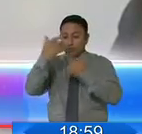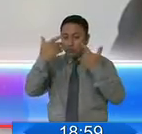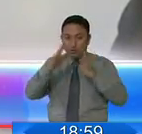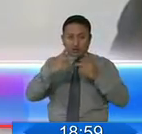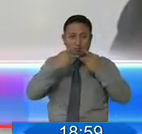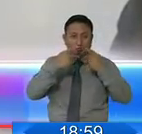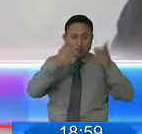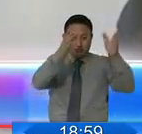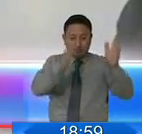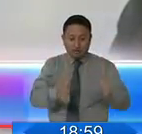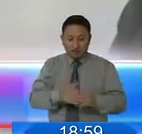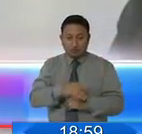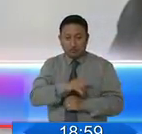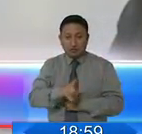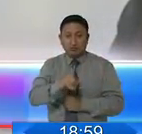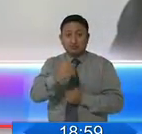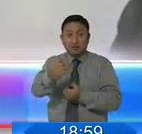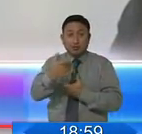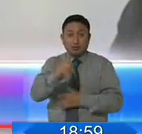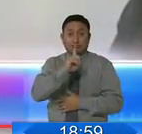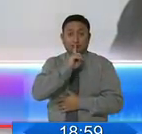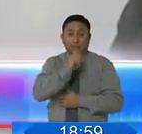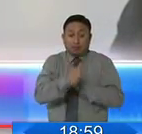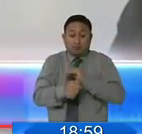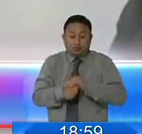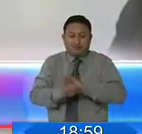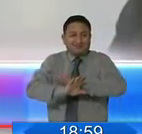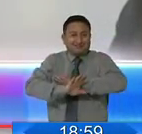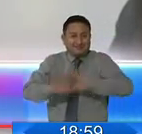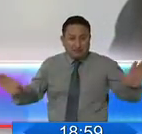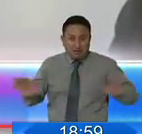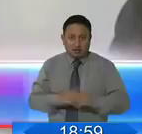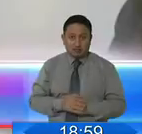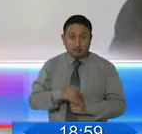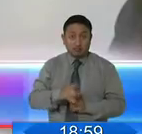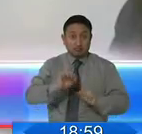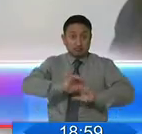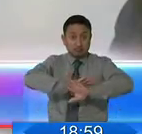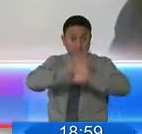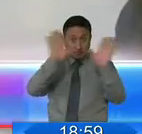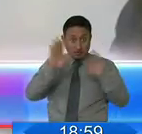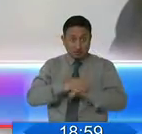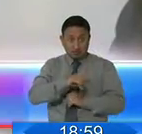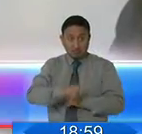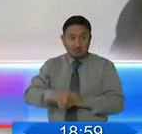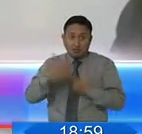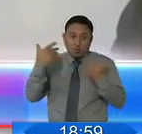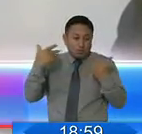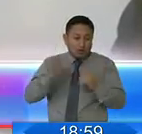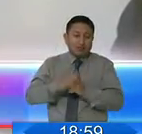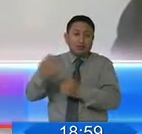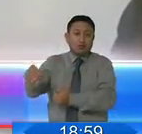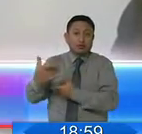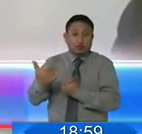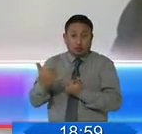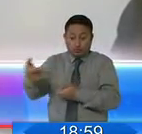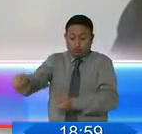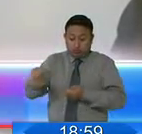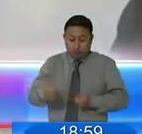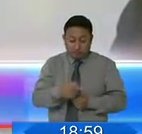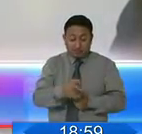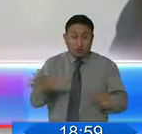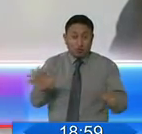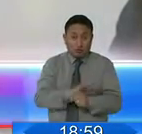pública oculte ningún tipo de información y que eso quede claro sin la información que se ha entregado no ha sido